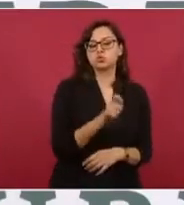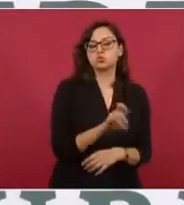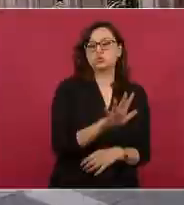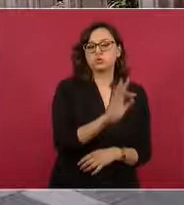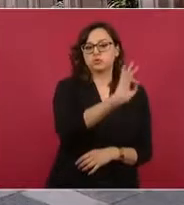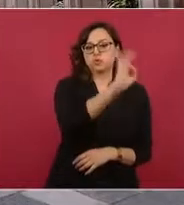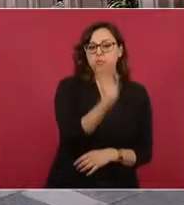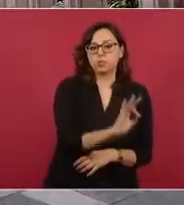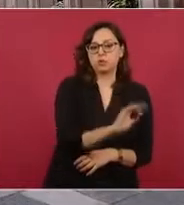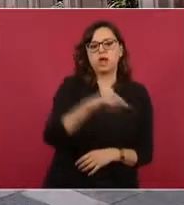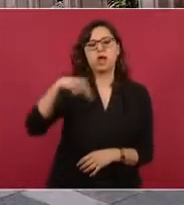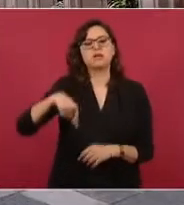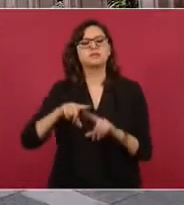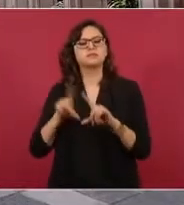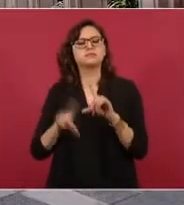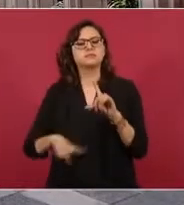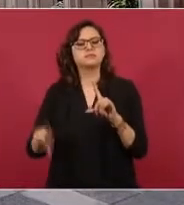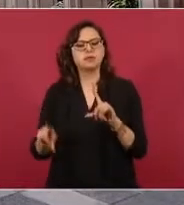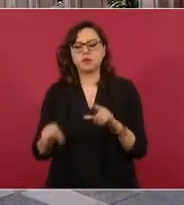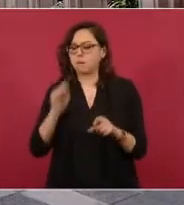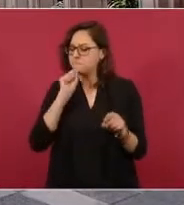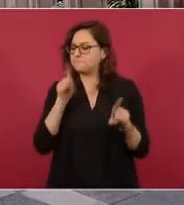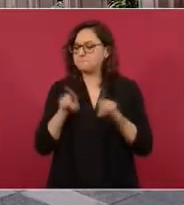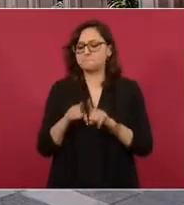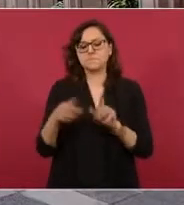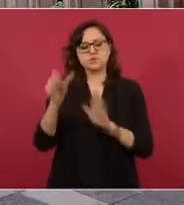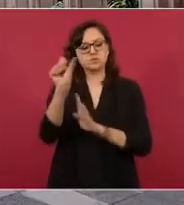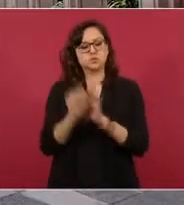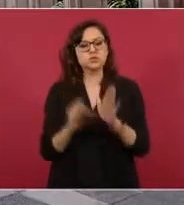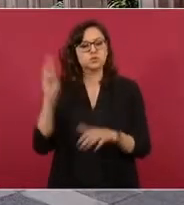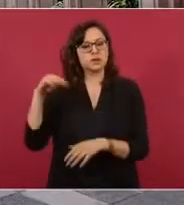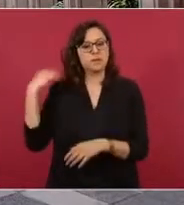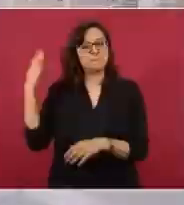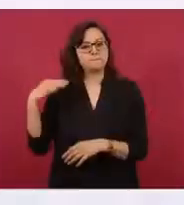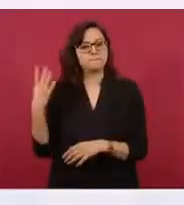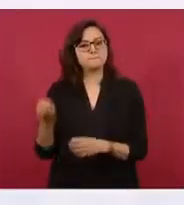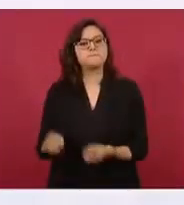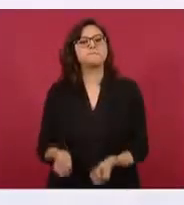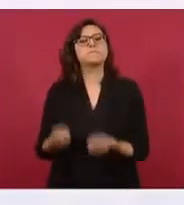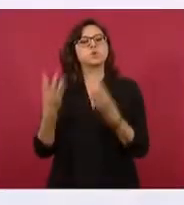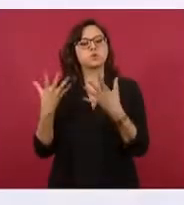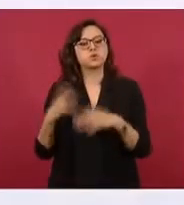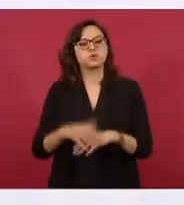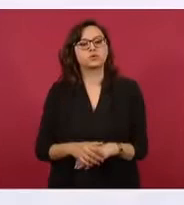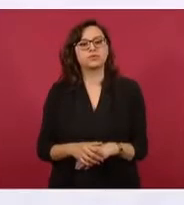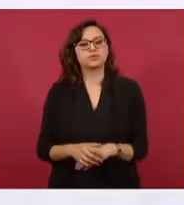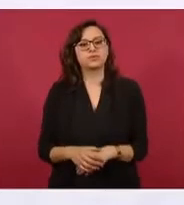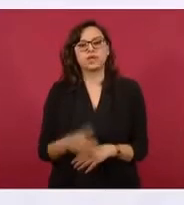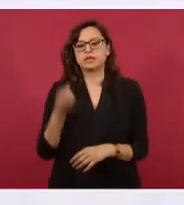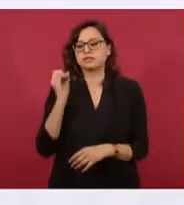2.5% y en nuestro país, en el mismo mes de marzo, fue de